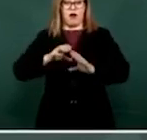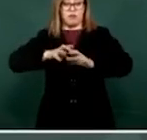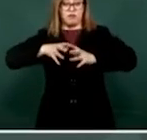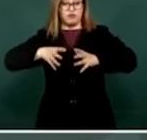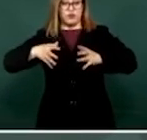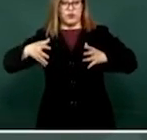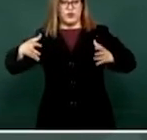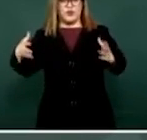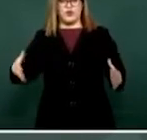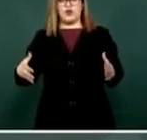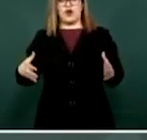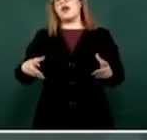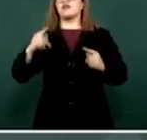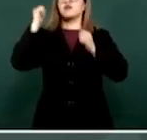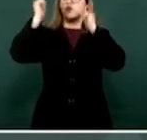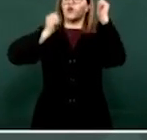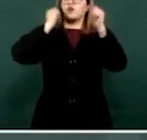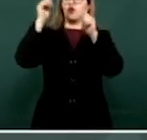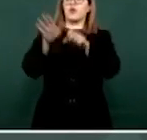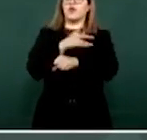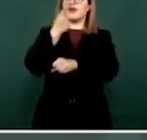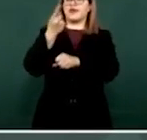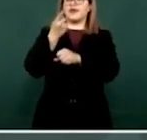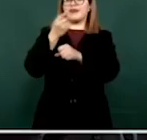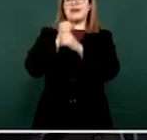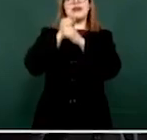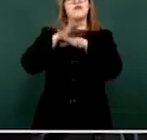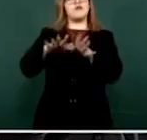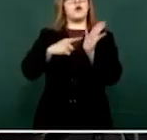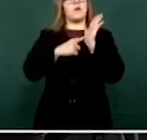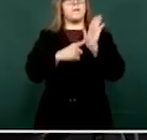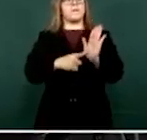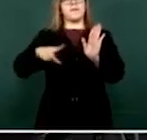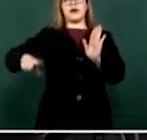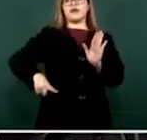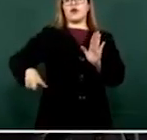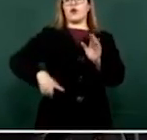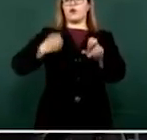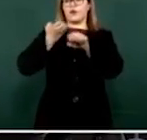el turismo de acuerdo al informe que tenemos del gobierno del